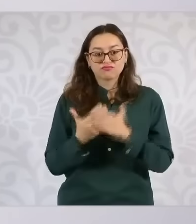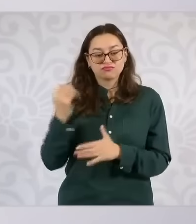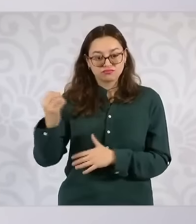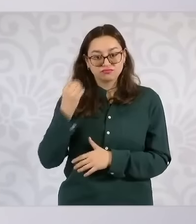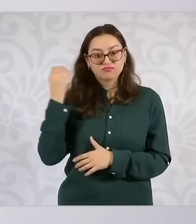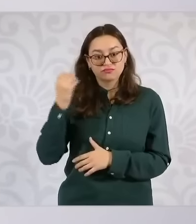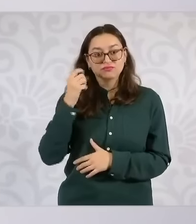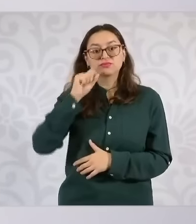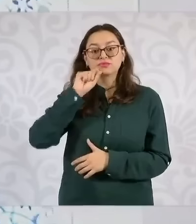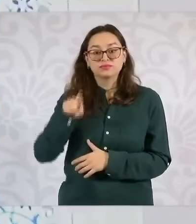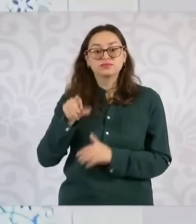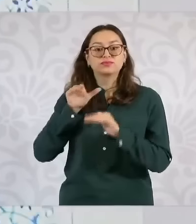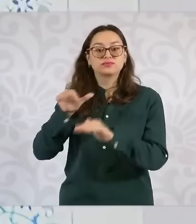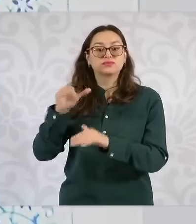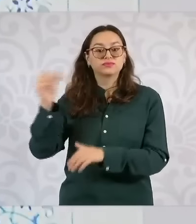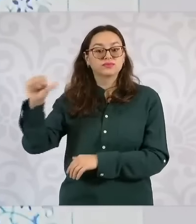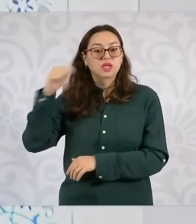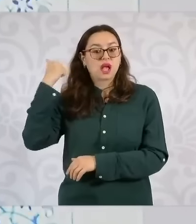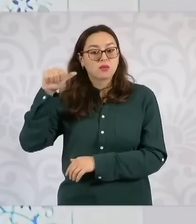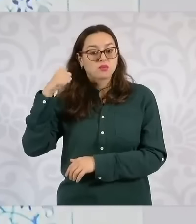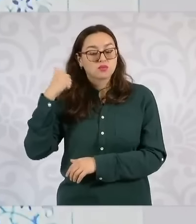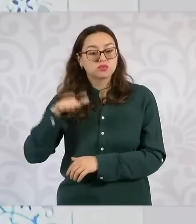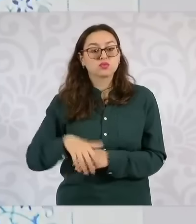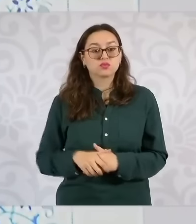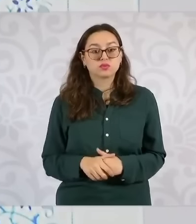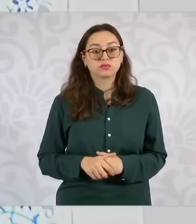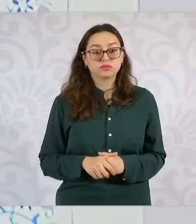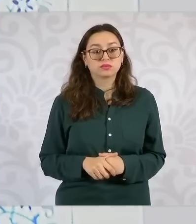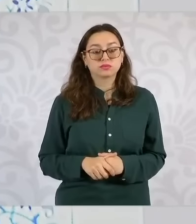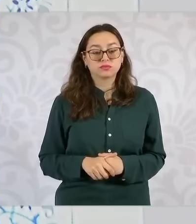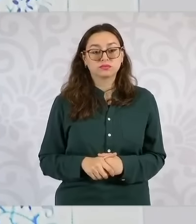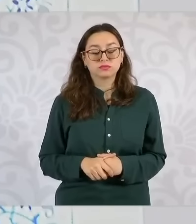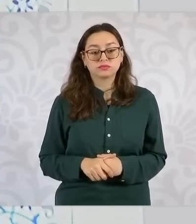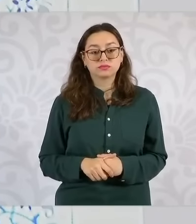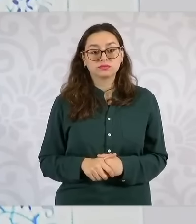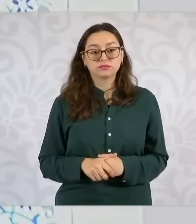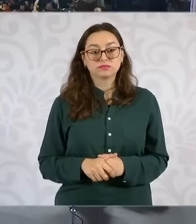sobre Acapulco. Sí, vamos a ir a Mulegé también.